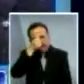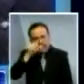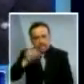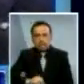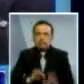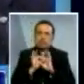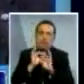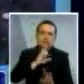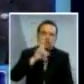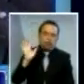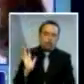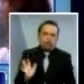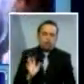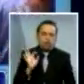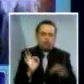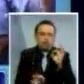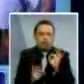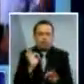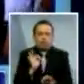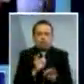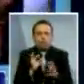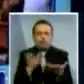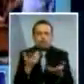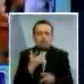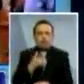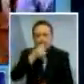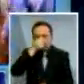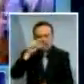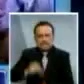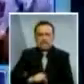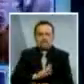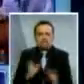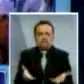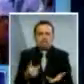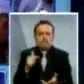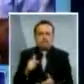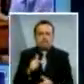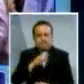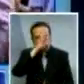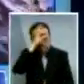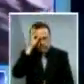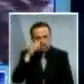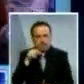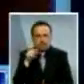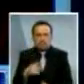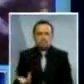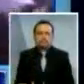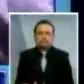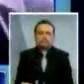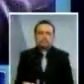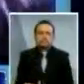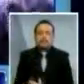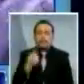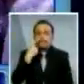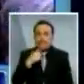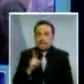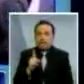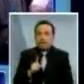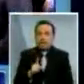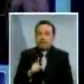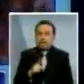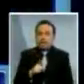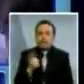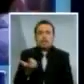gracias a Dios, porque los tribunales por regla general no tienden a condenar, lamentablemente, en la Araucanía estos hechos. Pero me parece que la pena